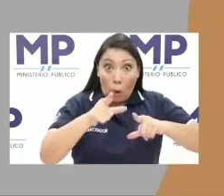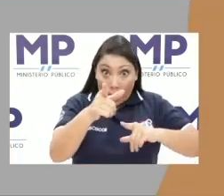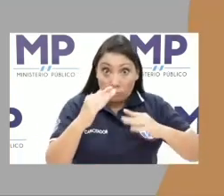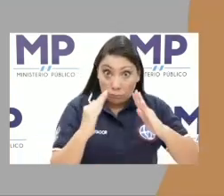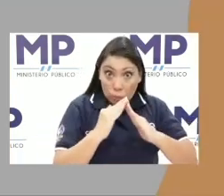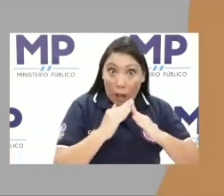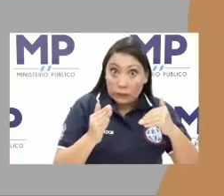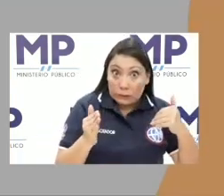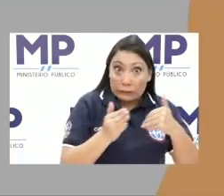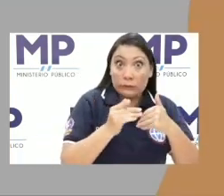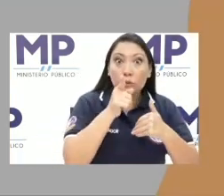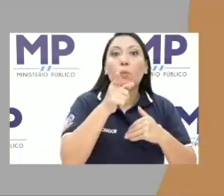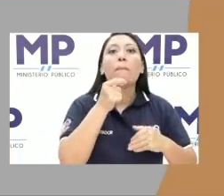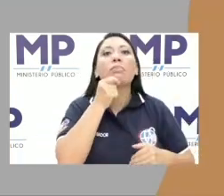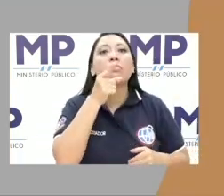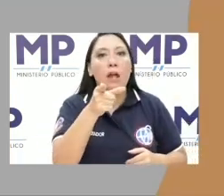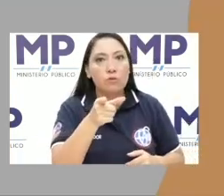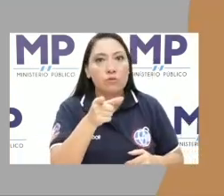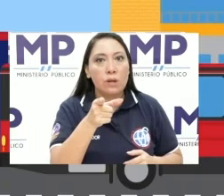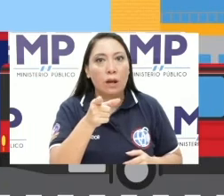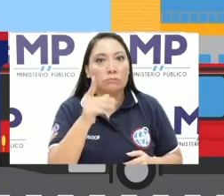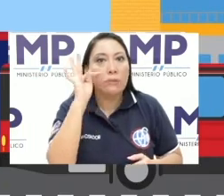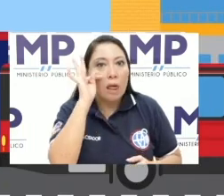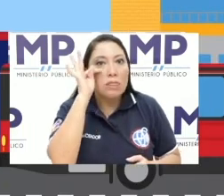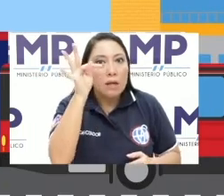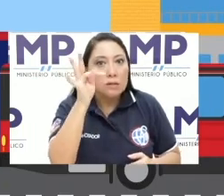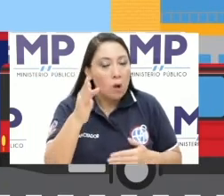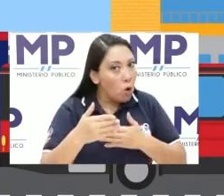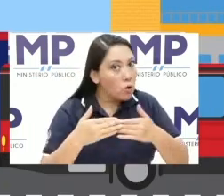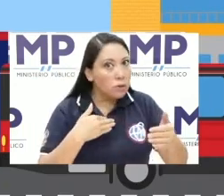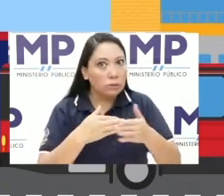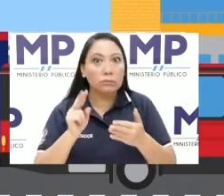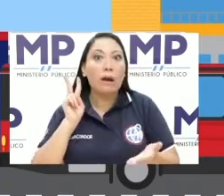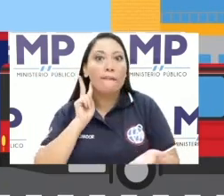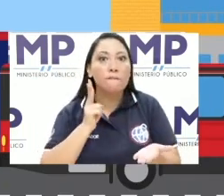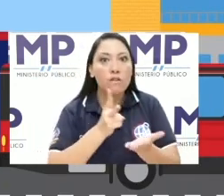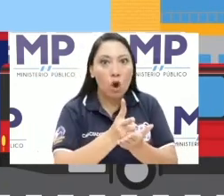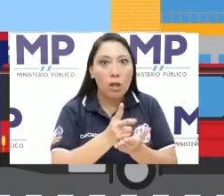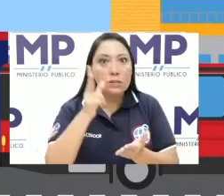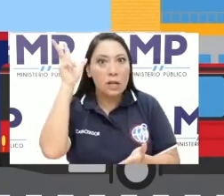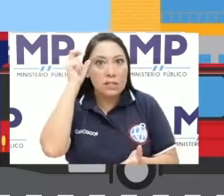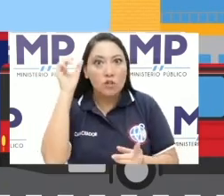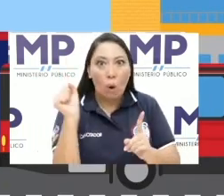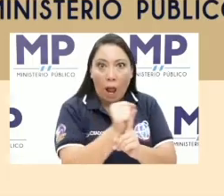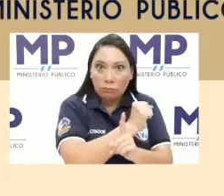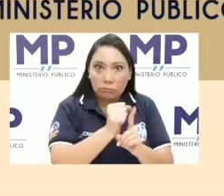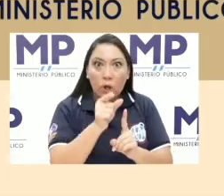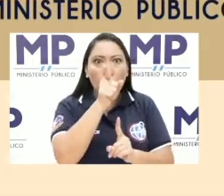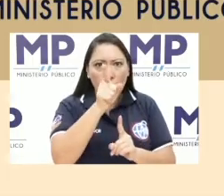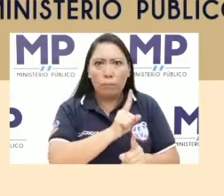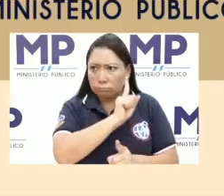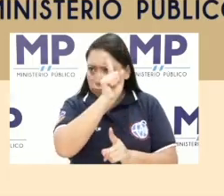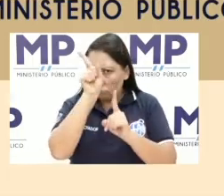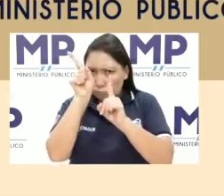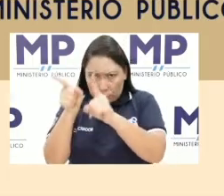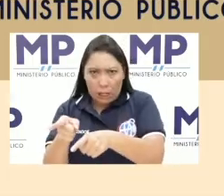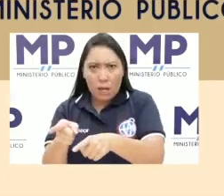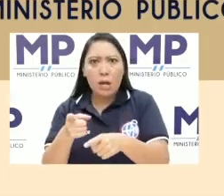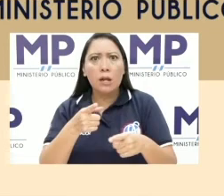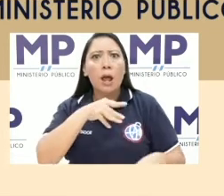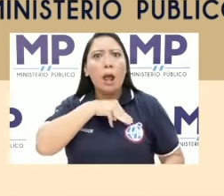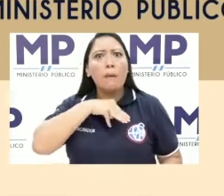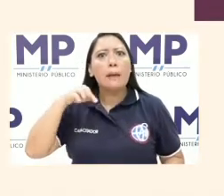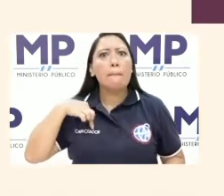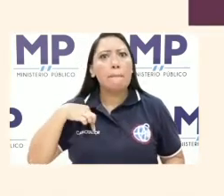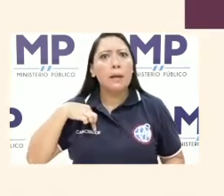ri atatialsak shukhe kuy okatetsuhunak we atialsak rich khalkhokhu wech kashomal kuy okatbe pal ministerio publico rikone